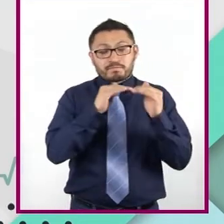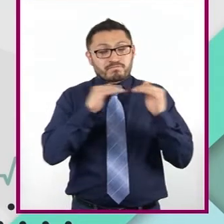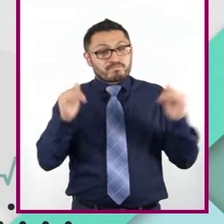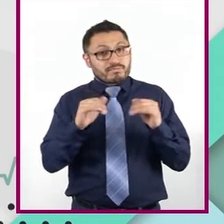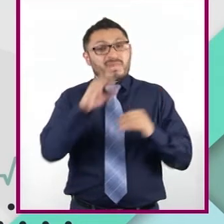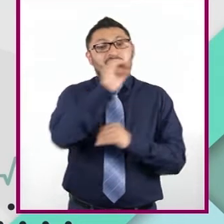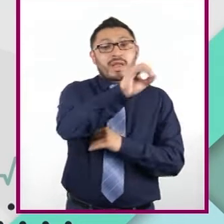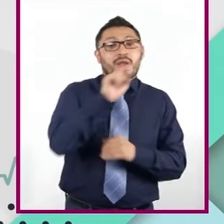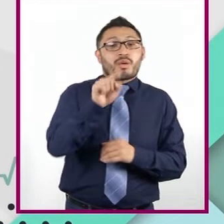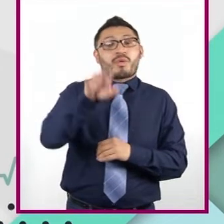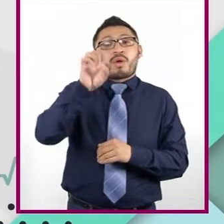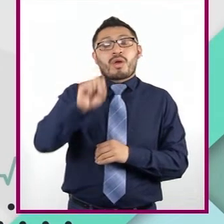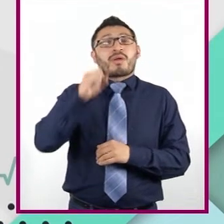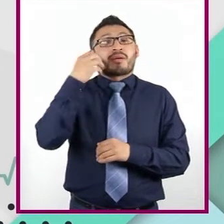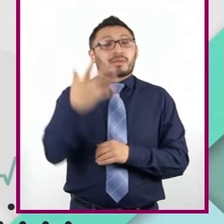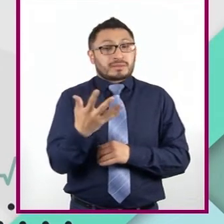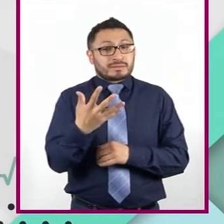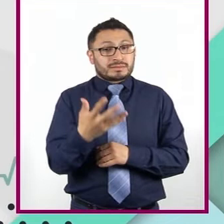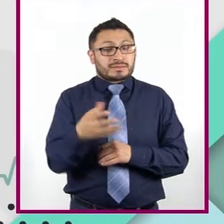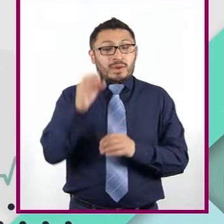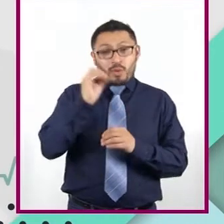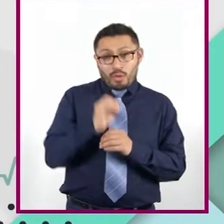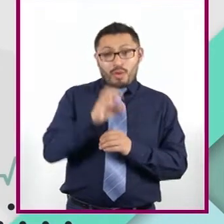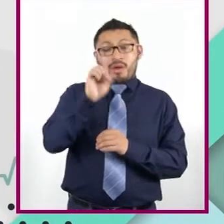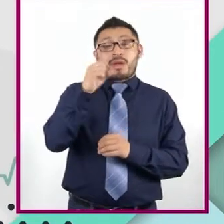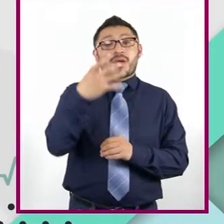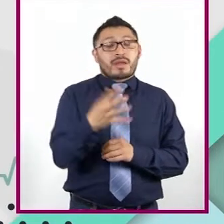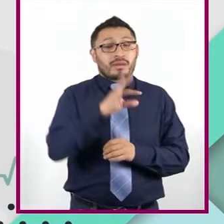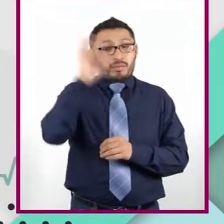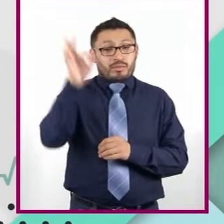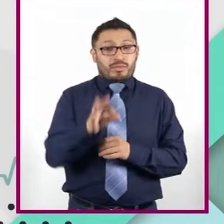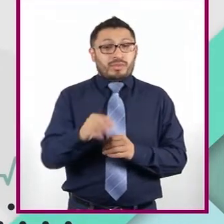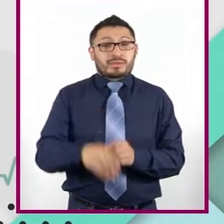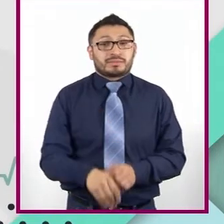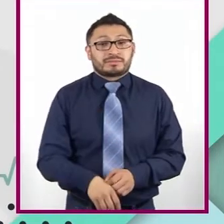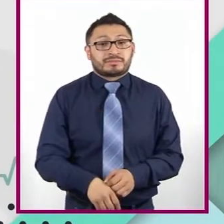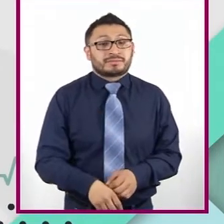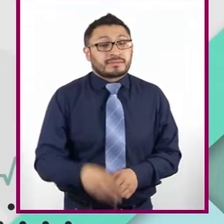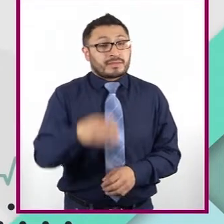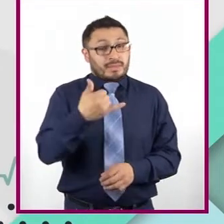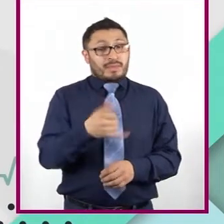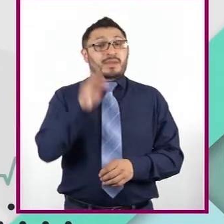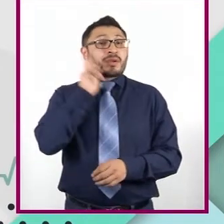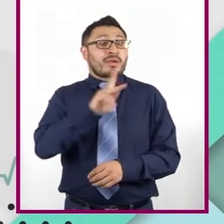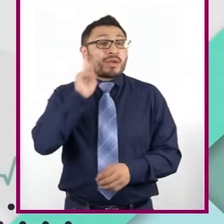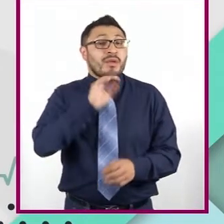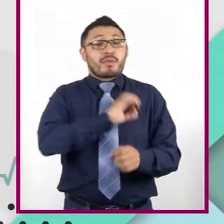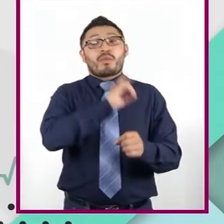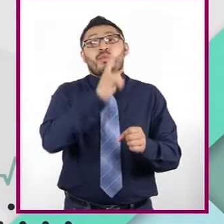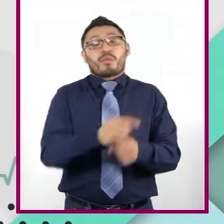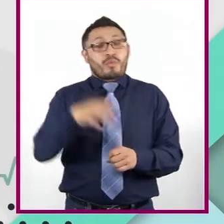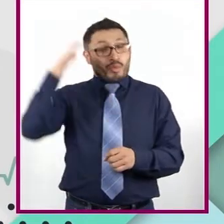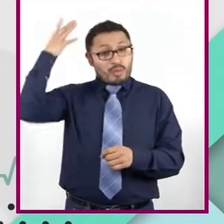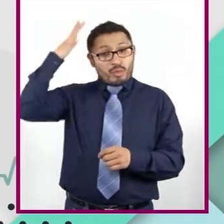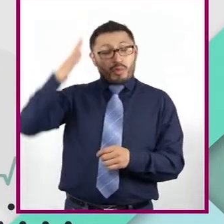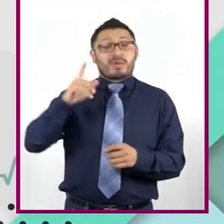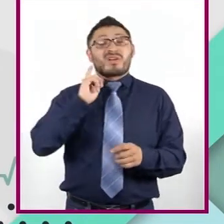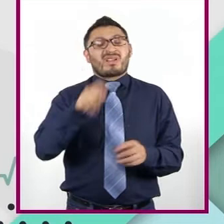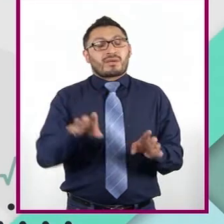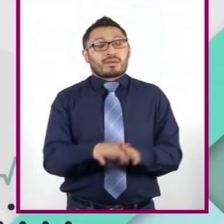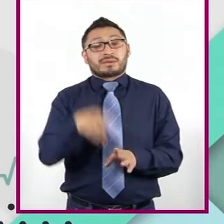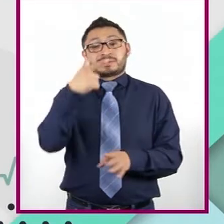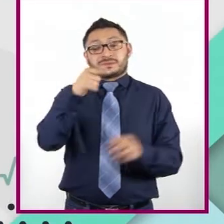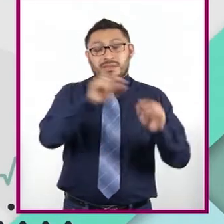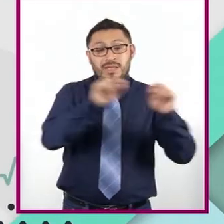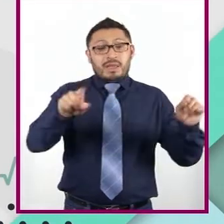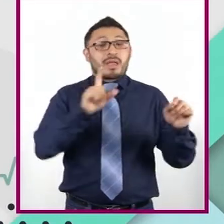a 0.65 o al 65%. Y la probabilidad de obtener un sol es de 7